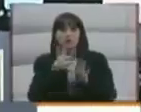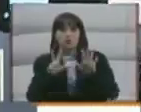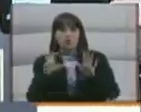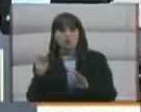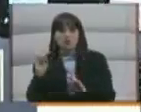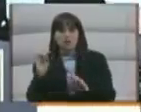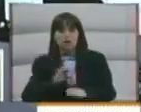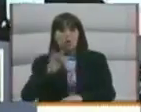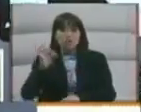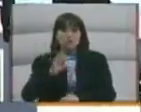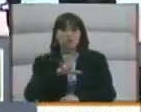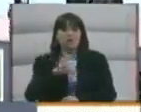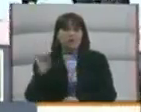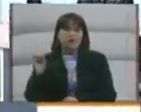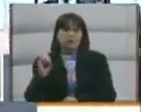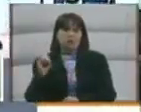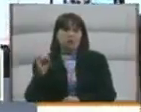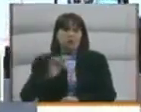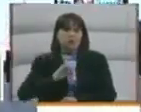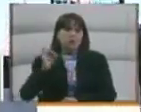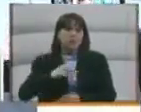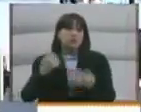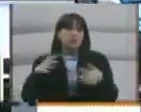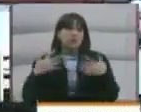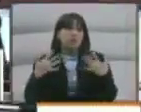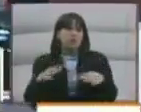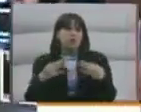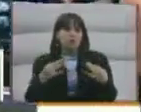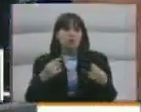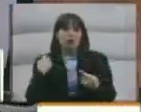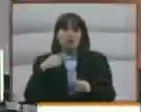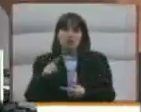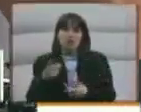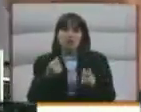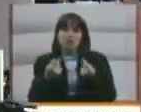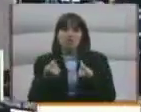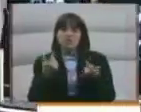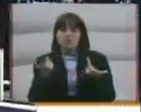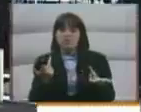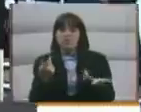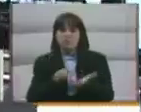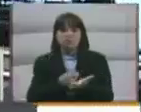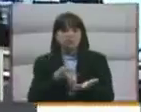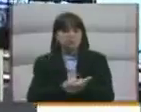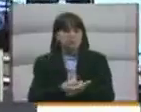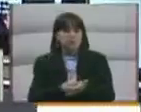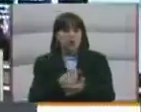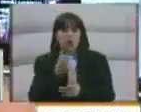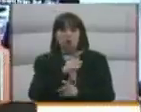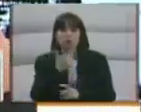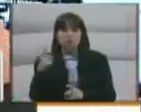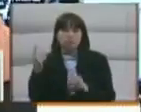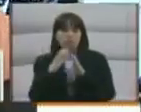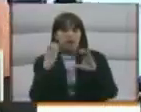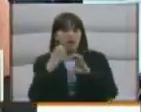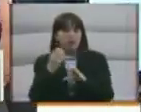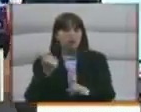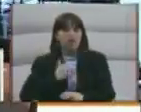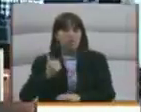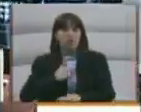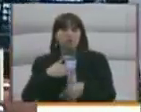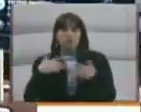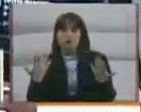hasta 500%. Imposible entonces que los transportistas se aprovechen. Saludos de Puerto Cabello. ¿Qué pasará con el